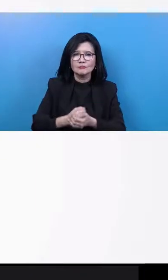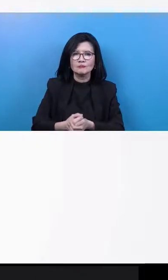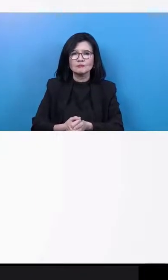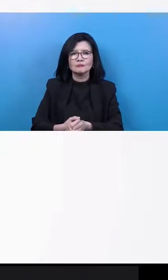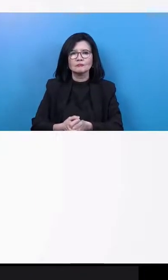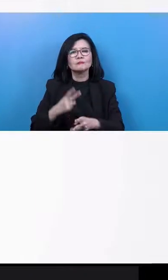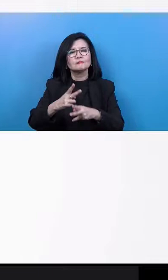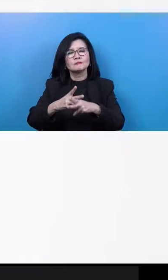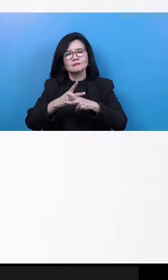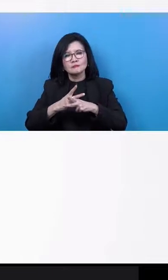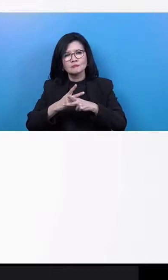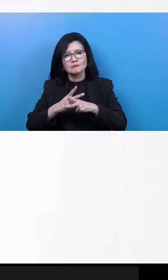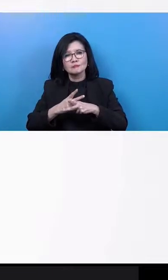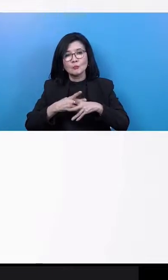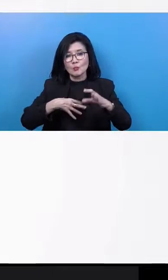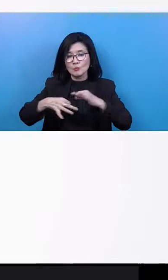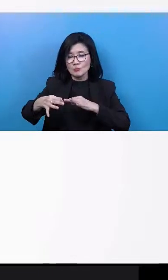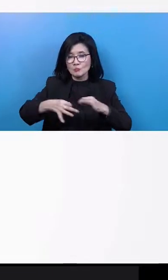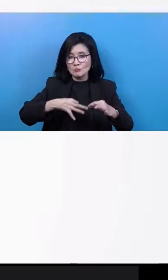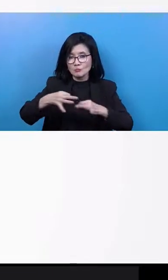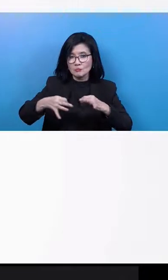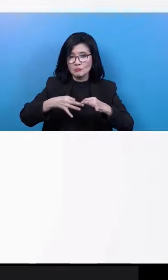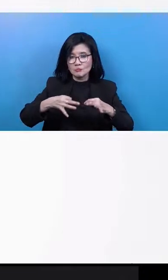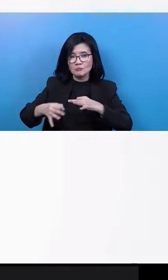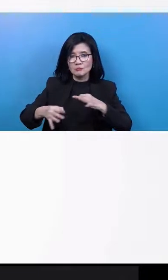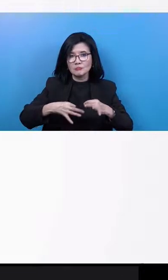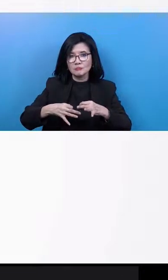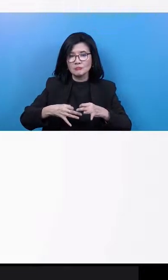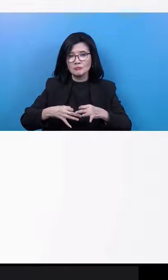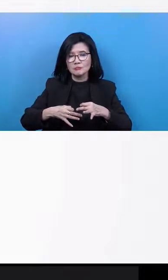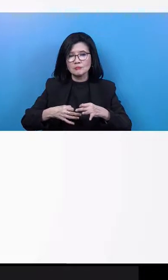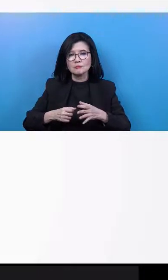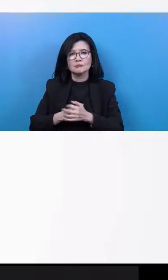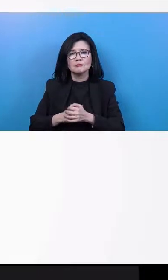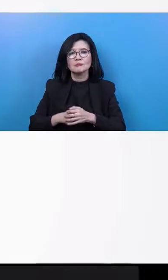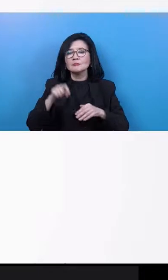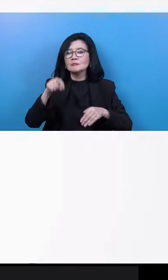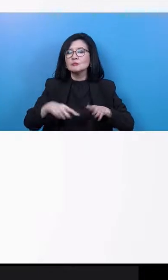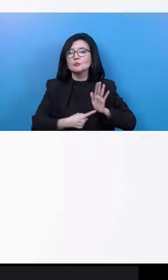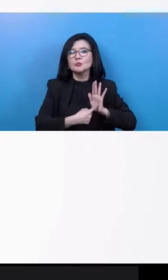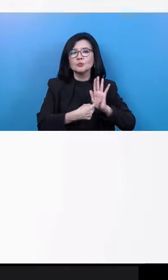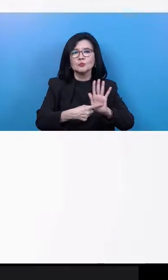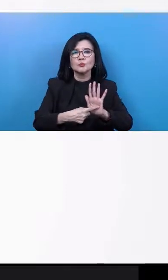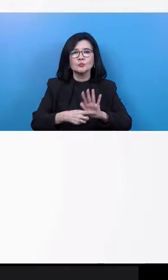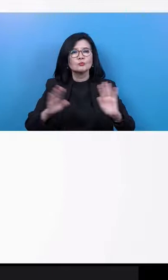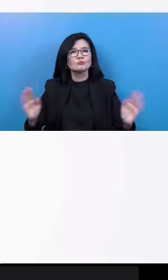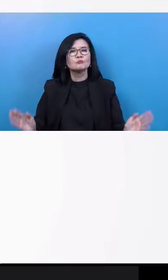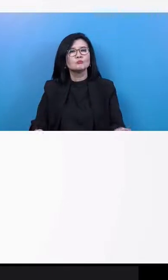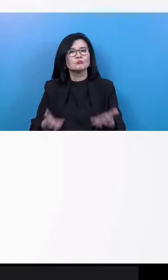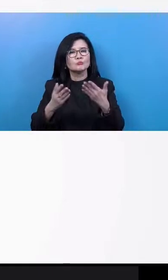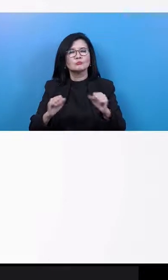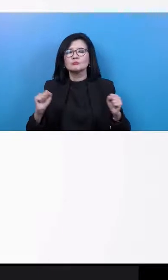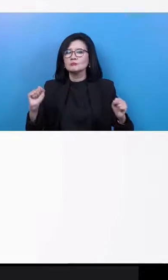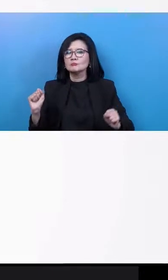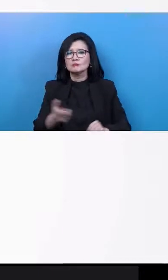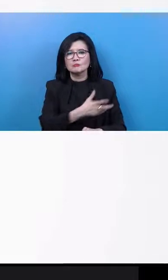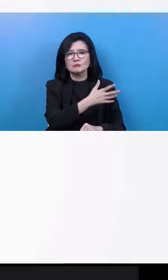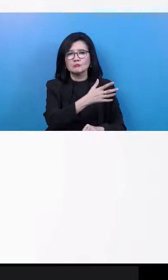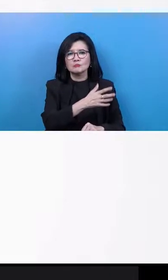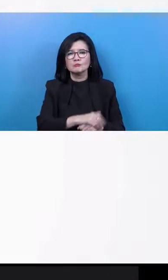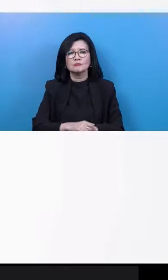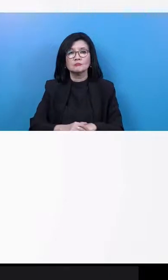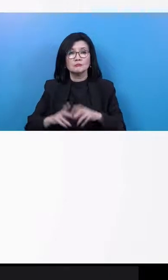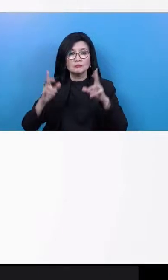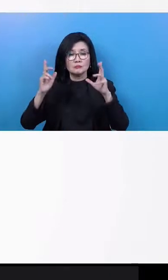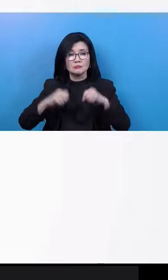una rápida recuperación. En cuarto lugar, debemos reconocer la política monetaria flexible que condujo